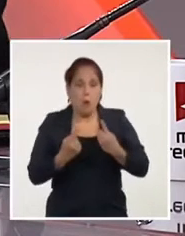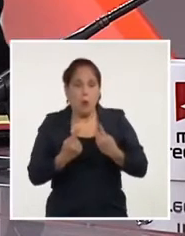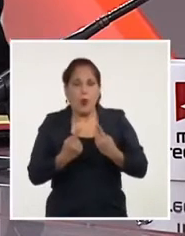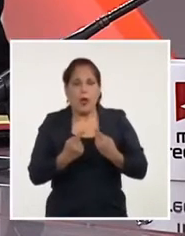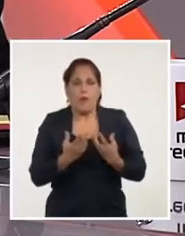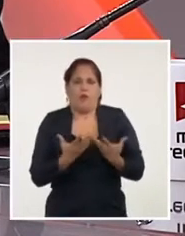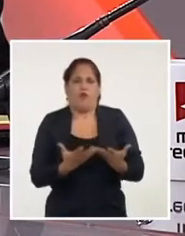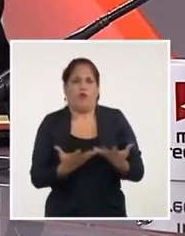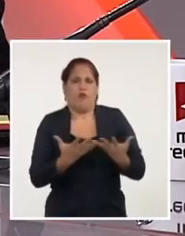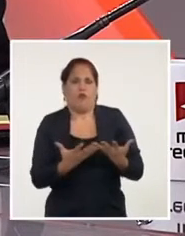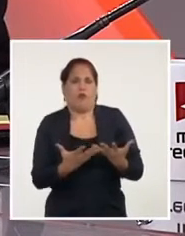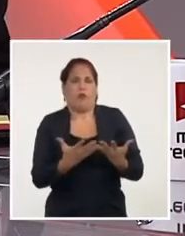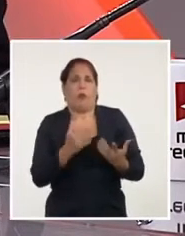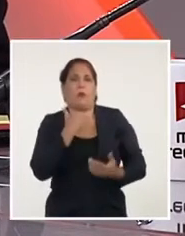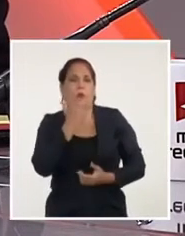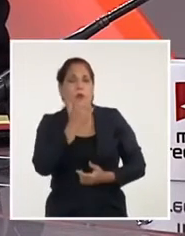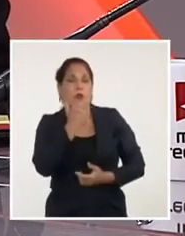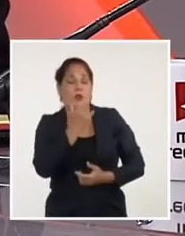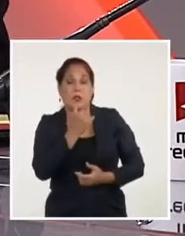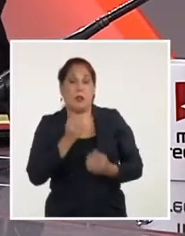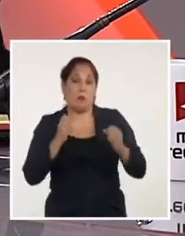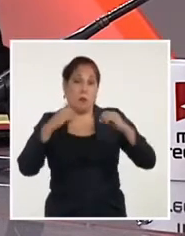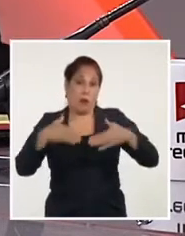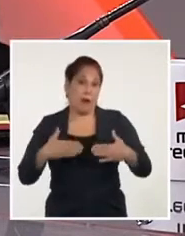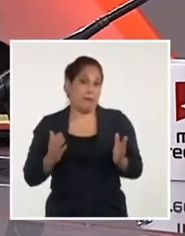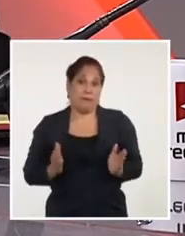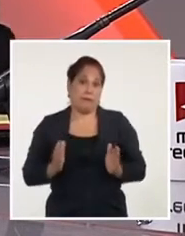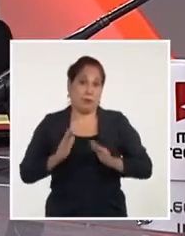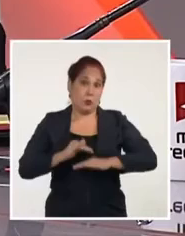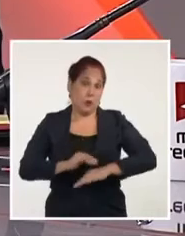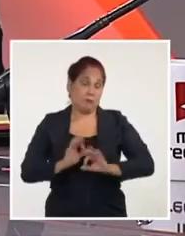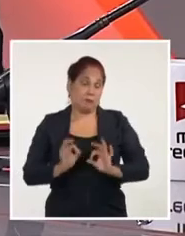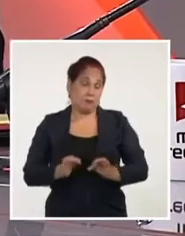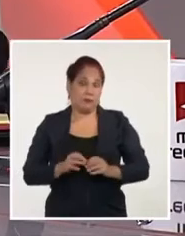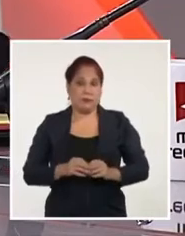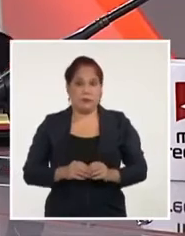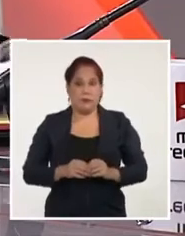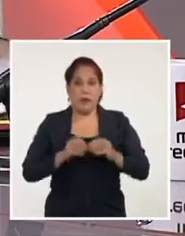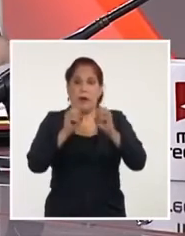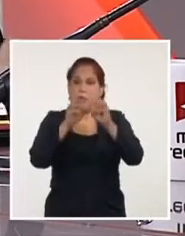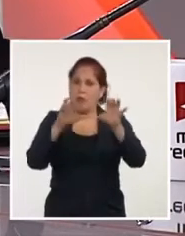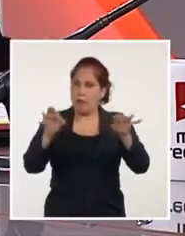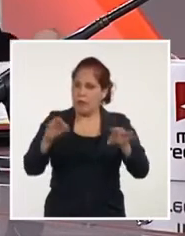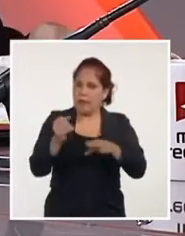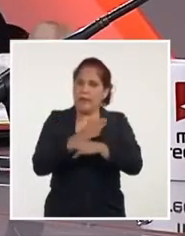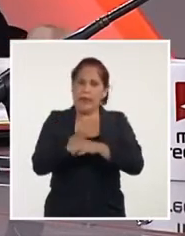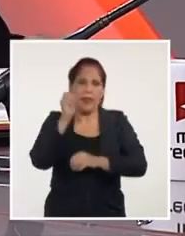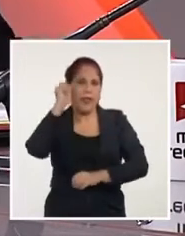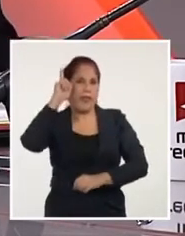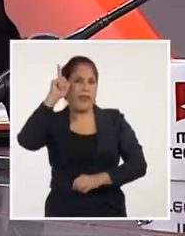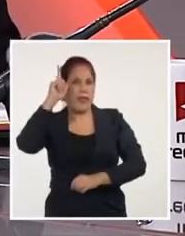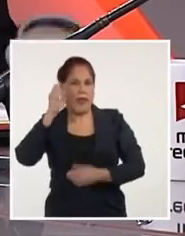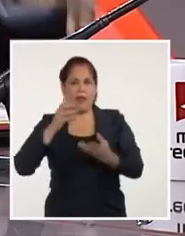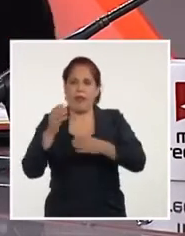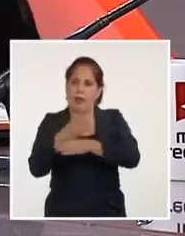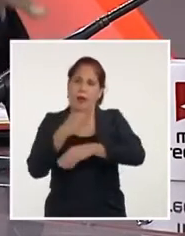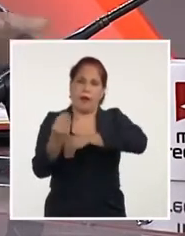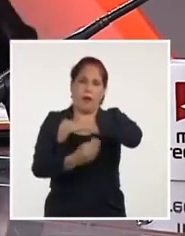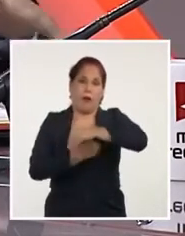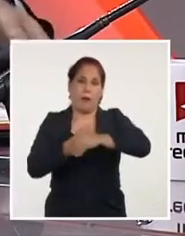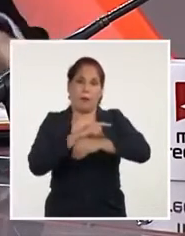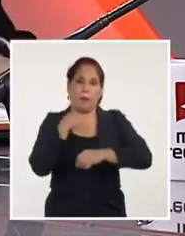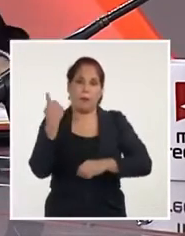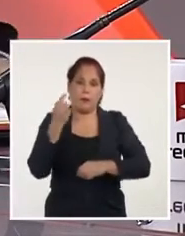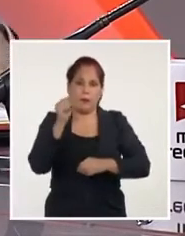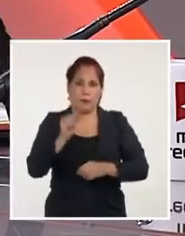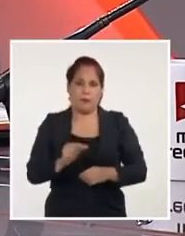debilidad, lo cual desmoraliza a las fuerzas del adversario y fomenta la idea de su eventual derrota.